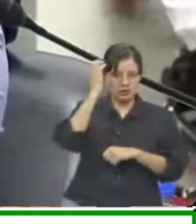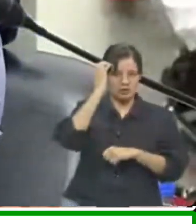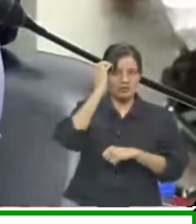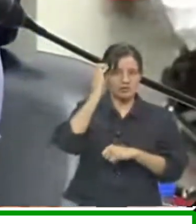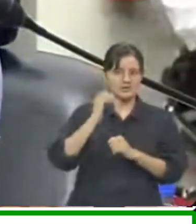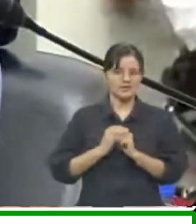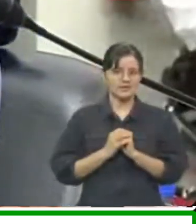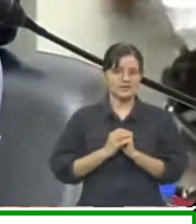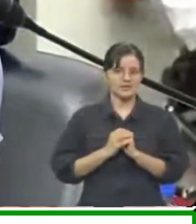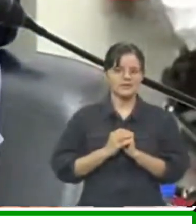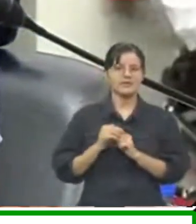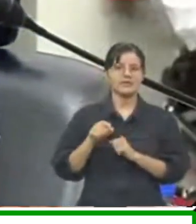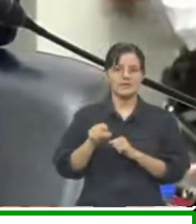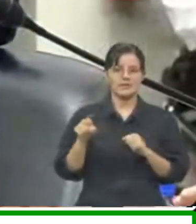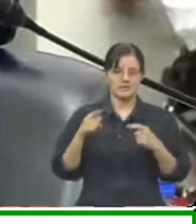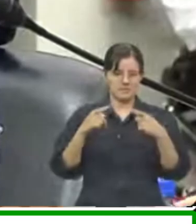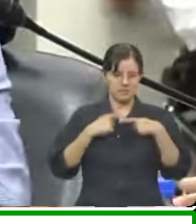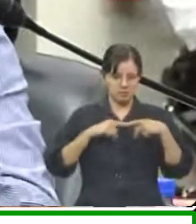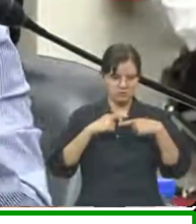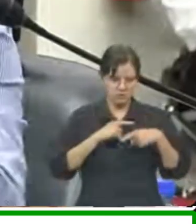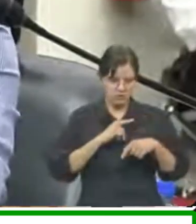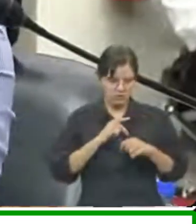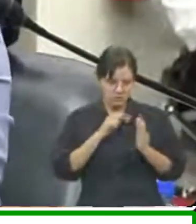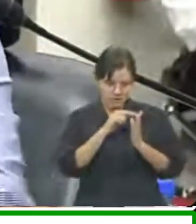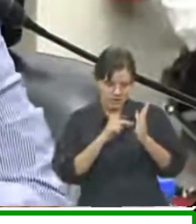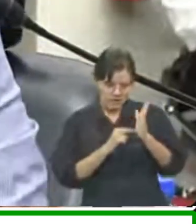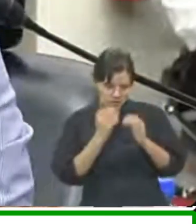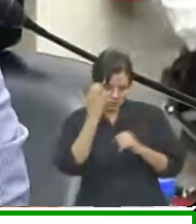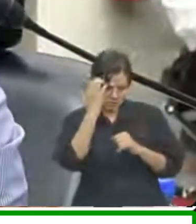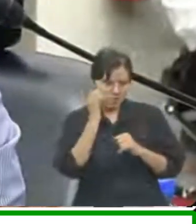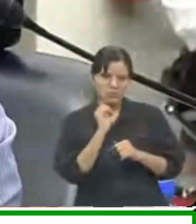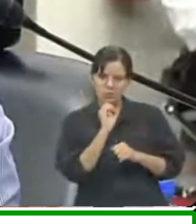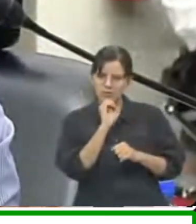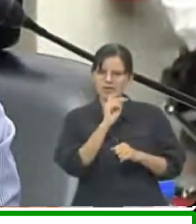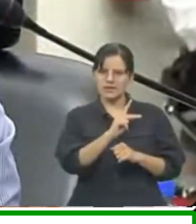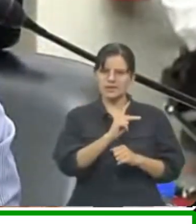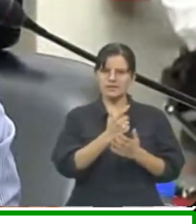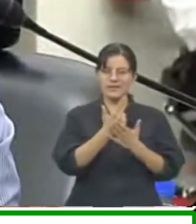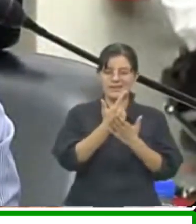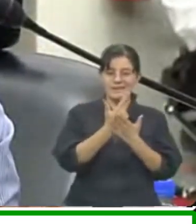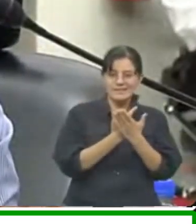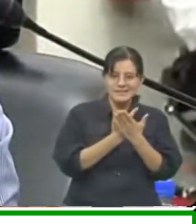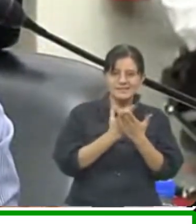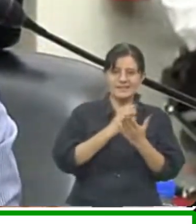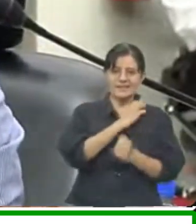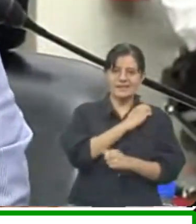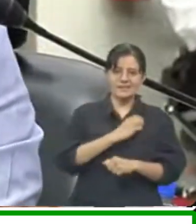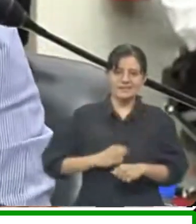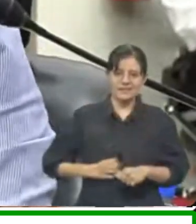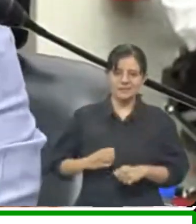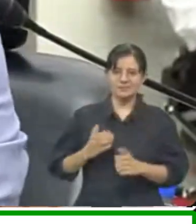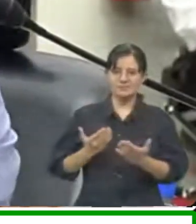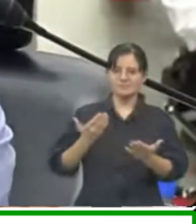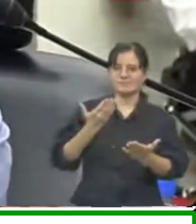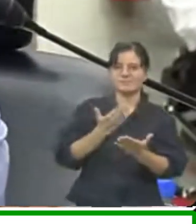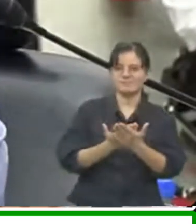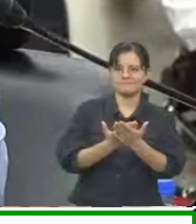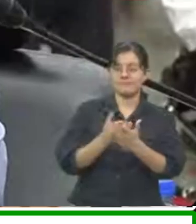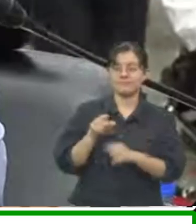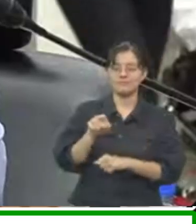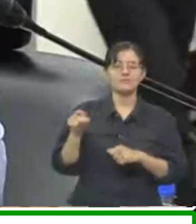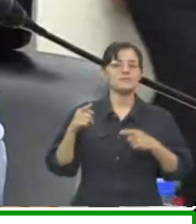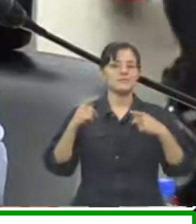jugadores entramos a la arena política, donde postulamos nuestras ofertas hacia la ciudadanía y donde la